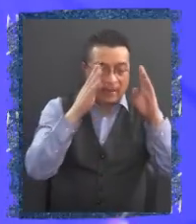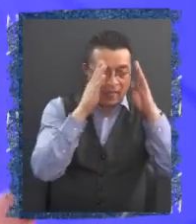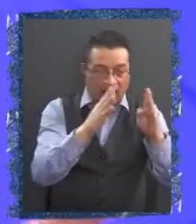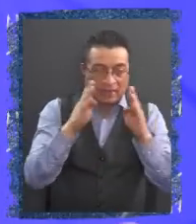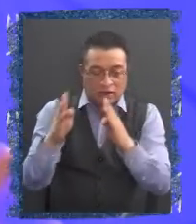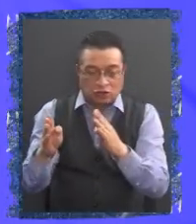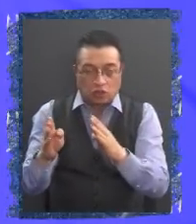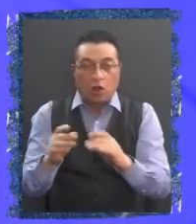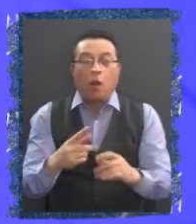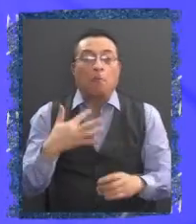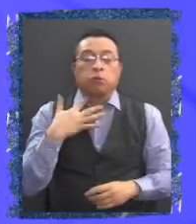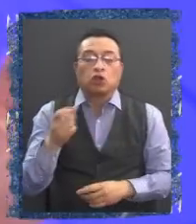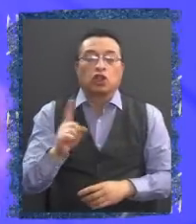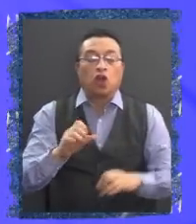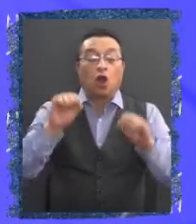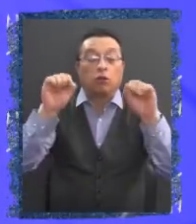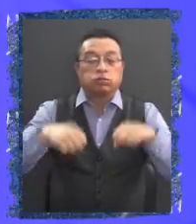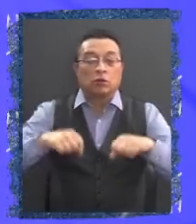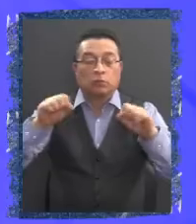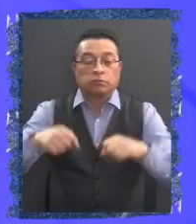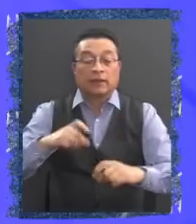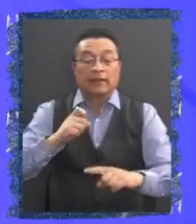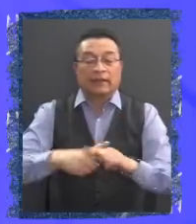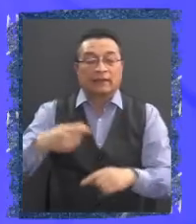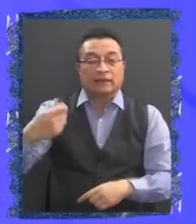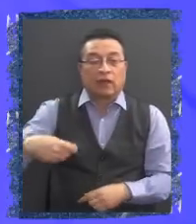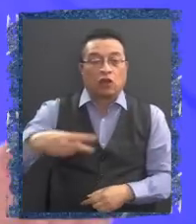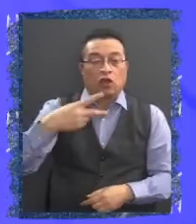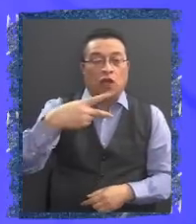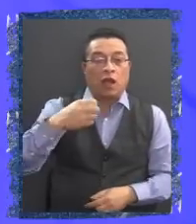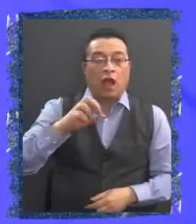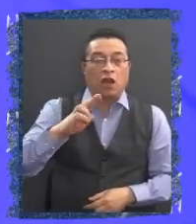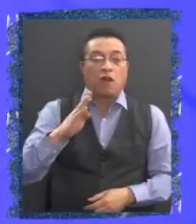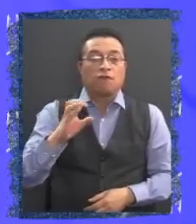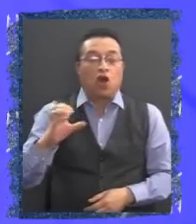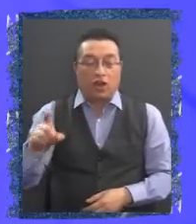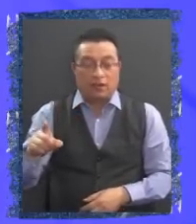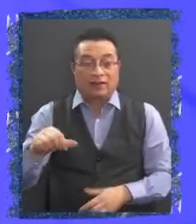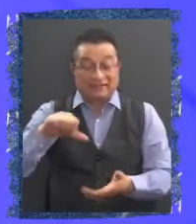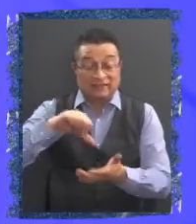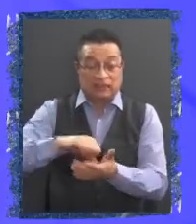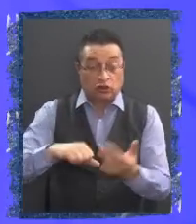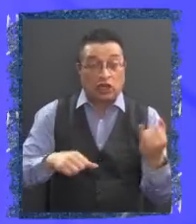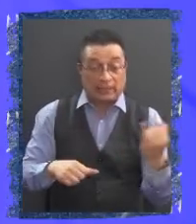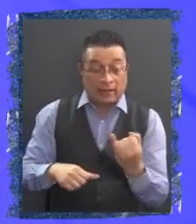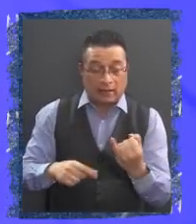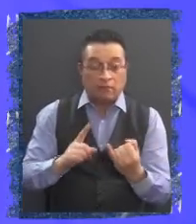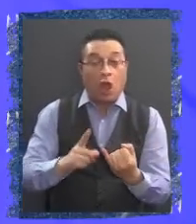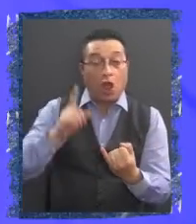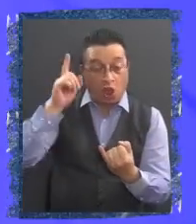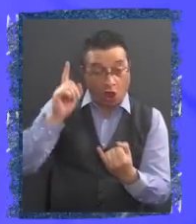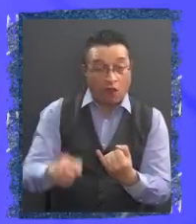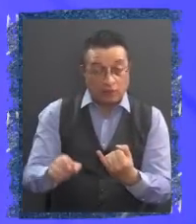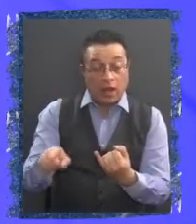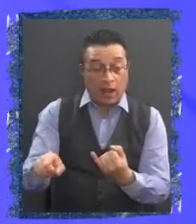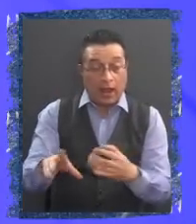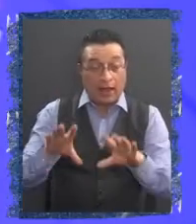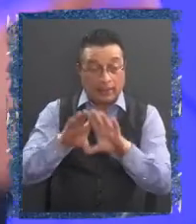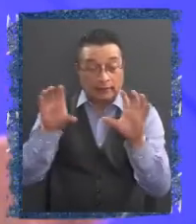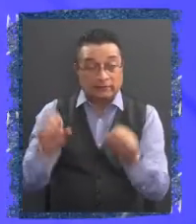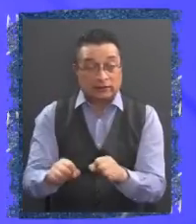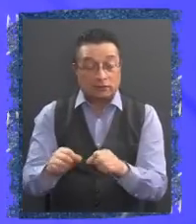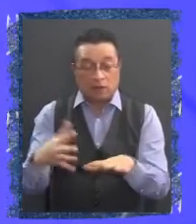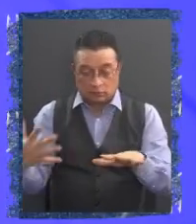se aprobó las indicaciones del ex senador Arboga, ahora convencional, de centro izquierda, que obligaban a que este sistema integrara